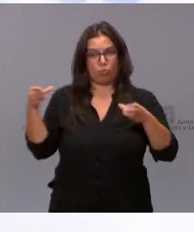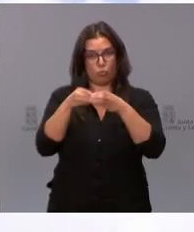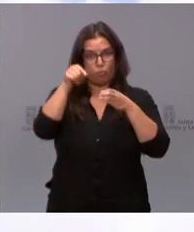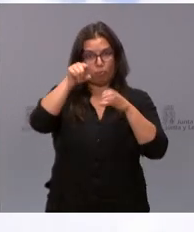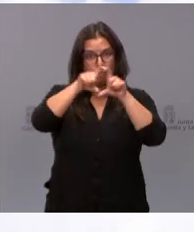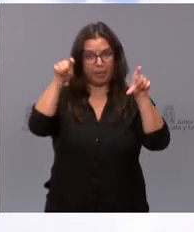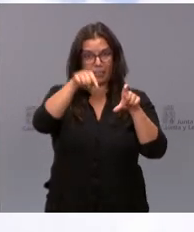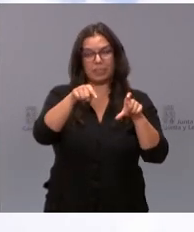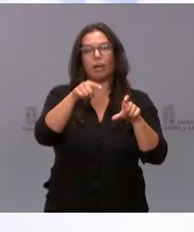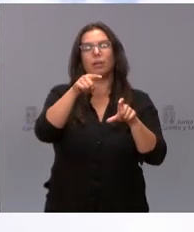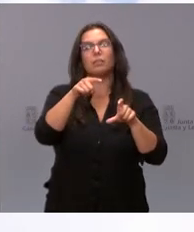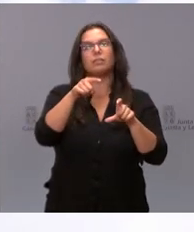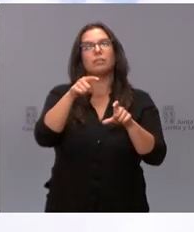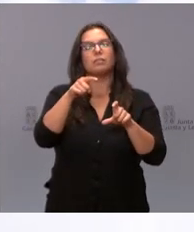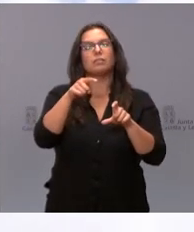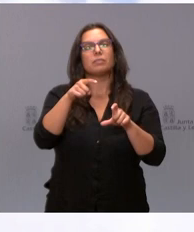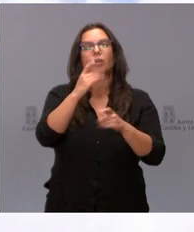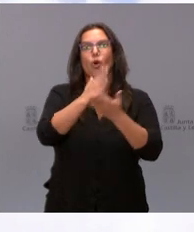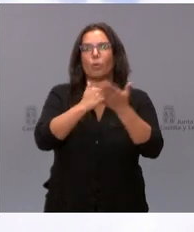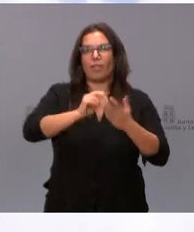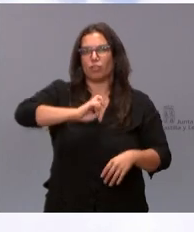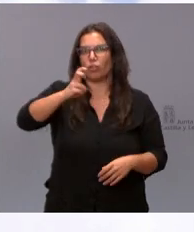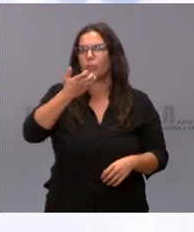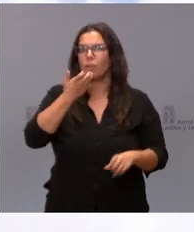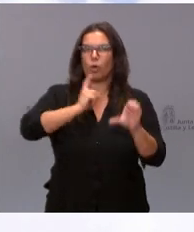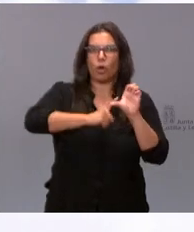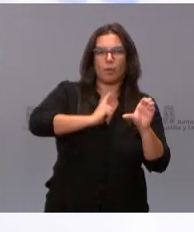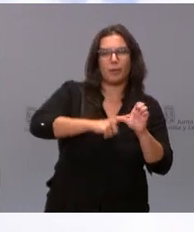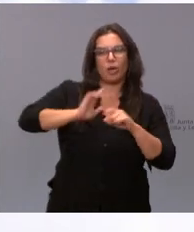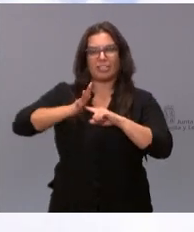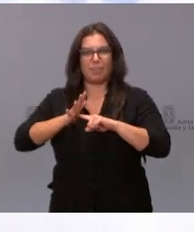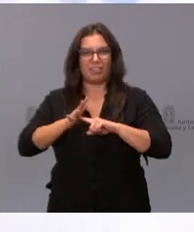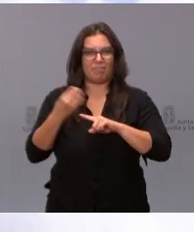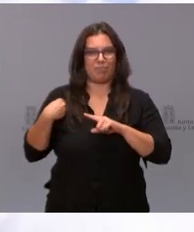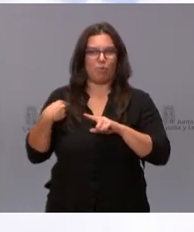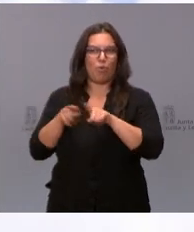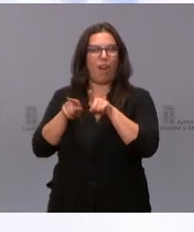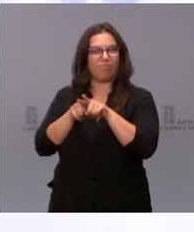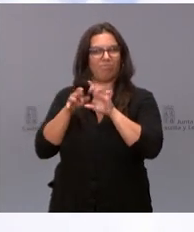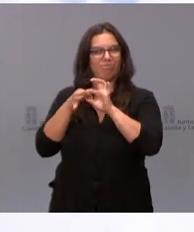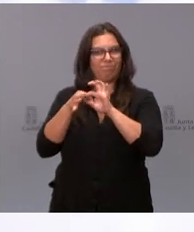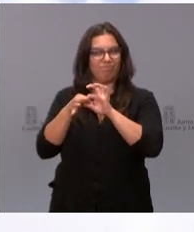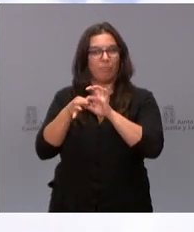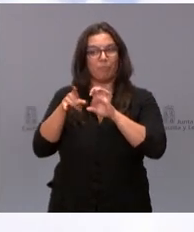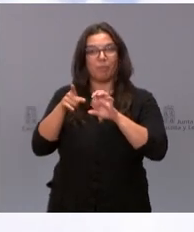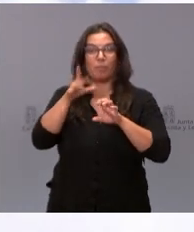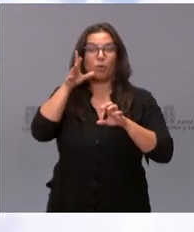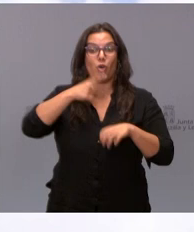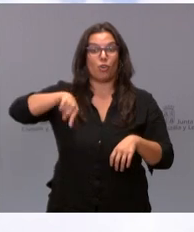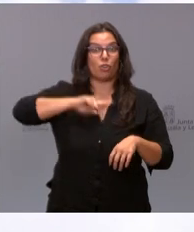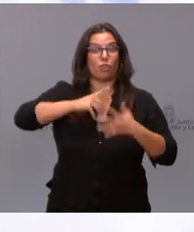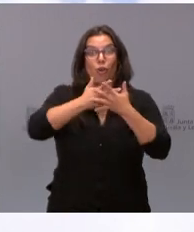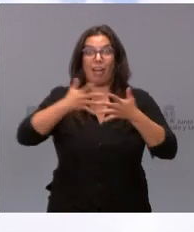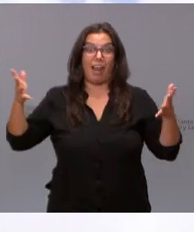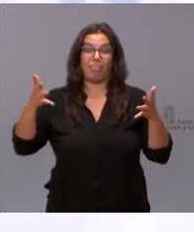comunidades hermanas de extremadura y castilla-la mancha' esto de ser tan grandes en superficie hace que